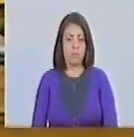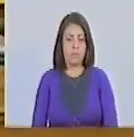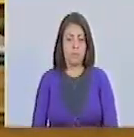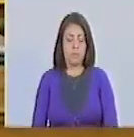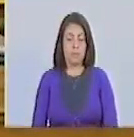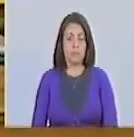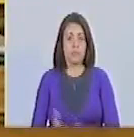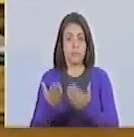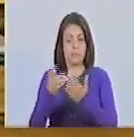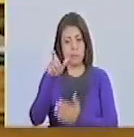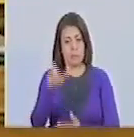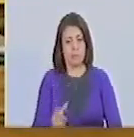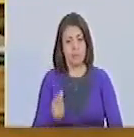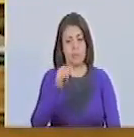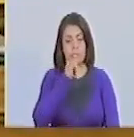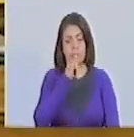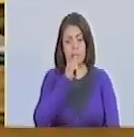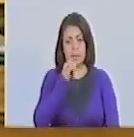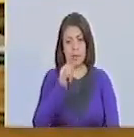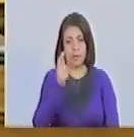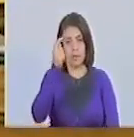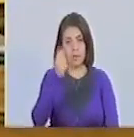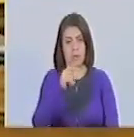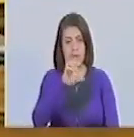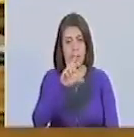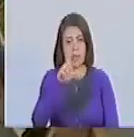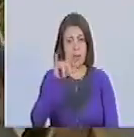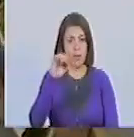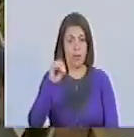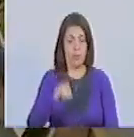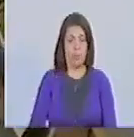Voy a dejar en el derecho de palabra al diputado Elio Serrano.